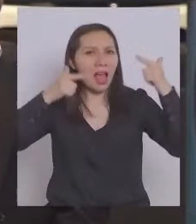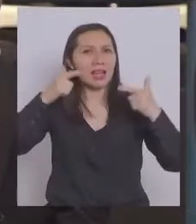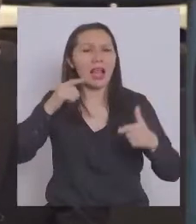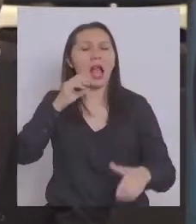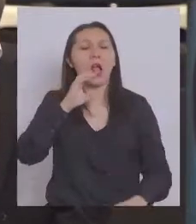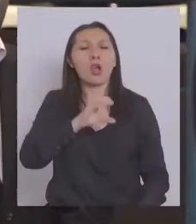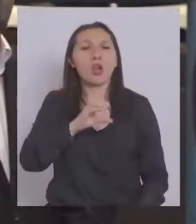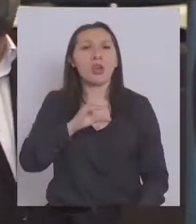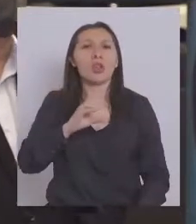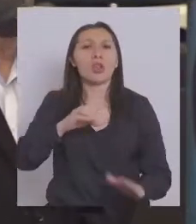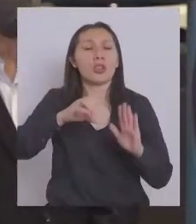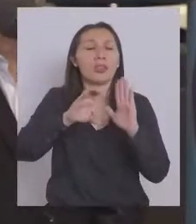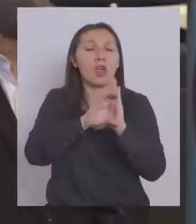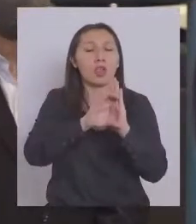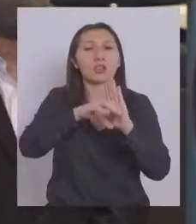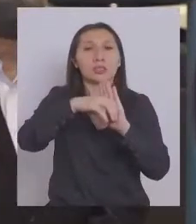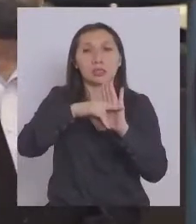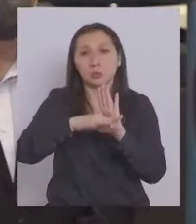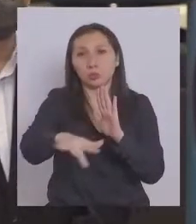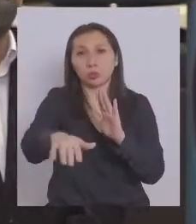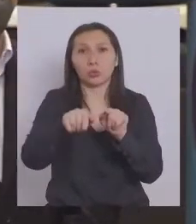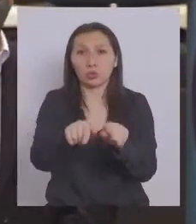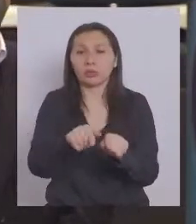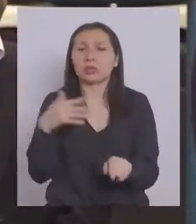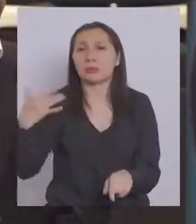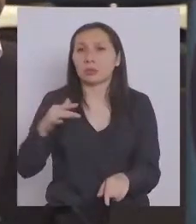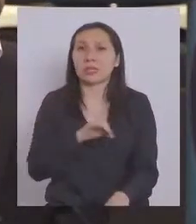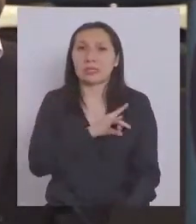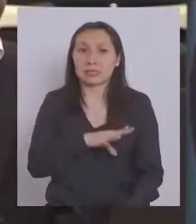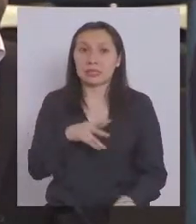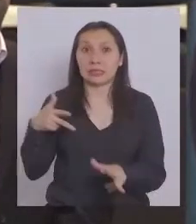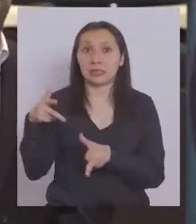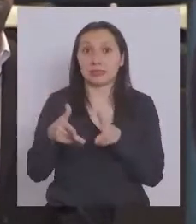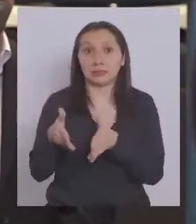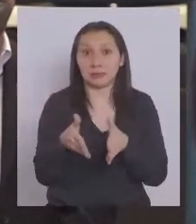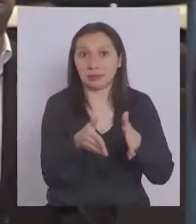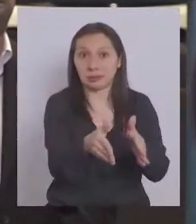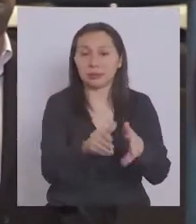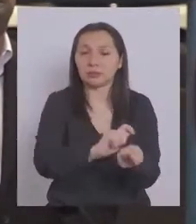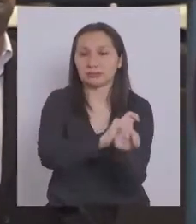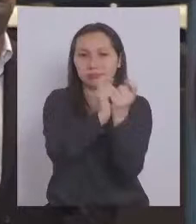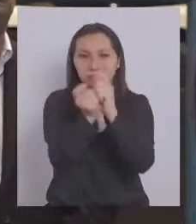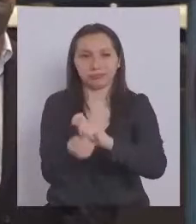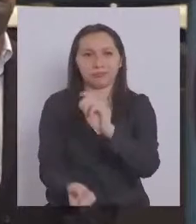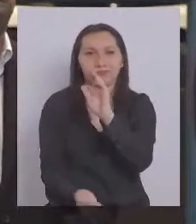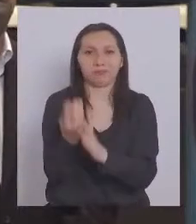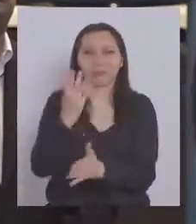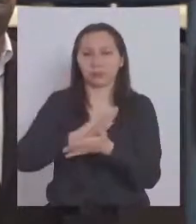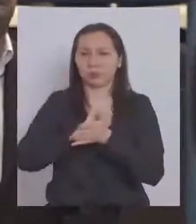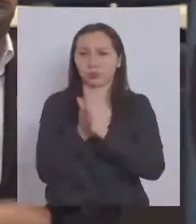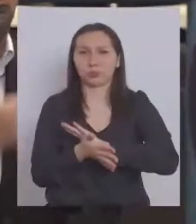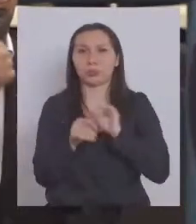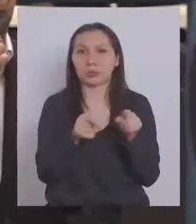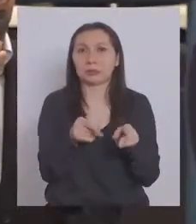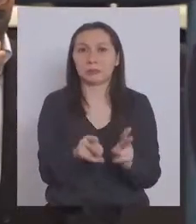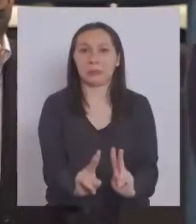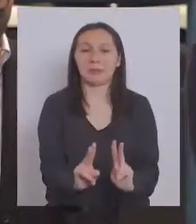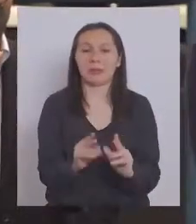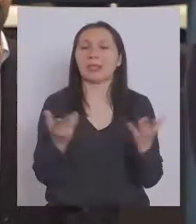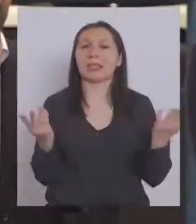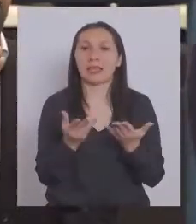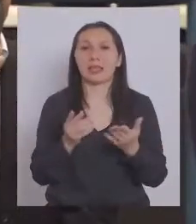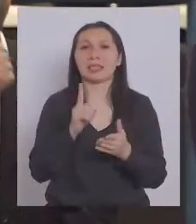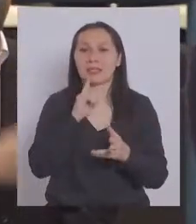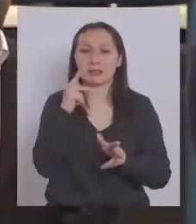Por lo tanto, un hito muy importante de Chile sobre Rieles es la renovación total y eso permite no solo